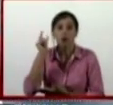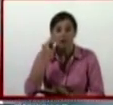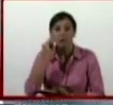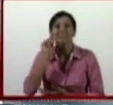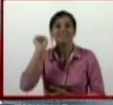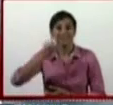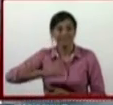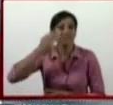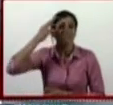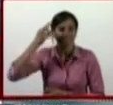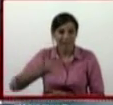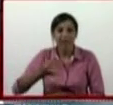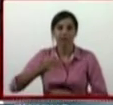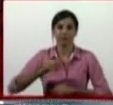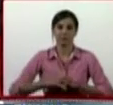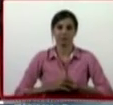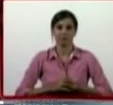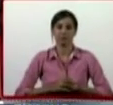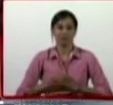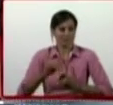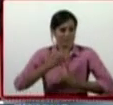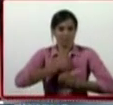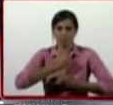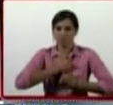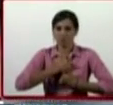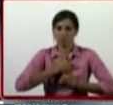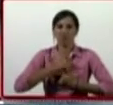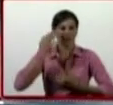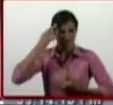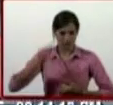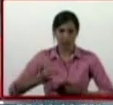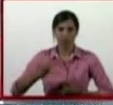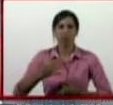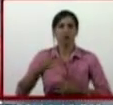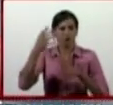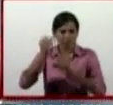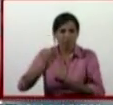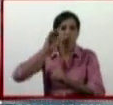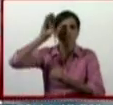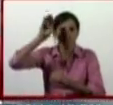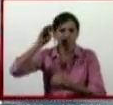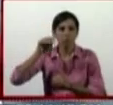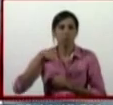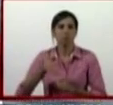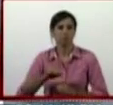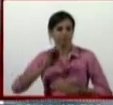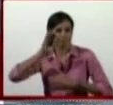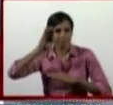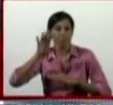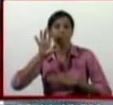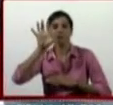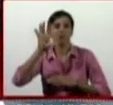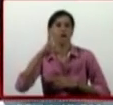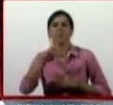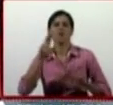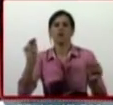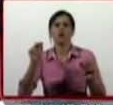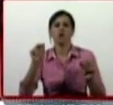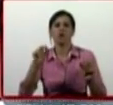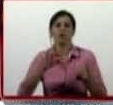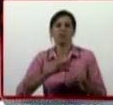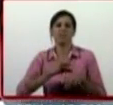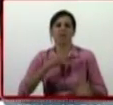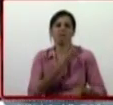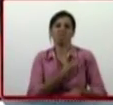creen en sí mismos, que creen en el futuro y el destino de esta patria, que no se dejan desmoralizar con